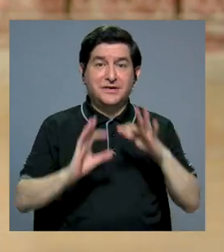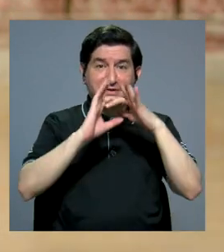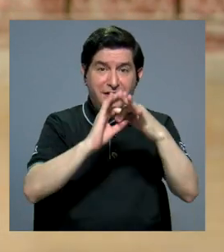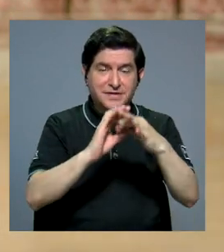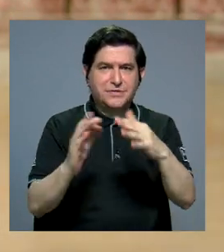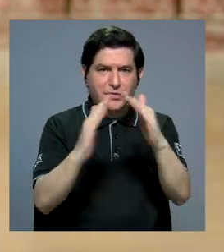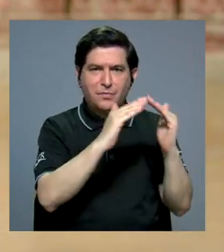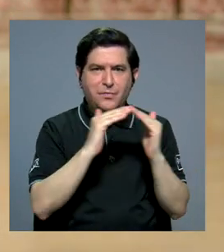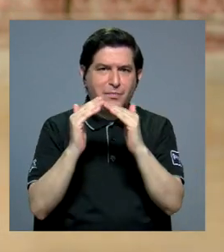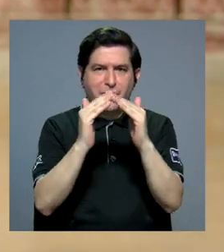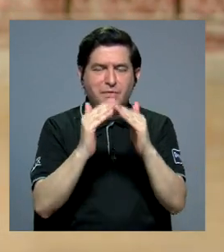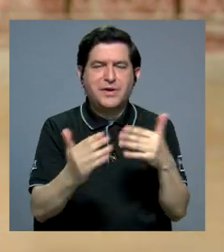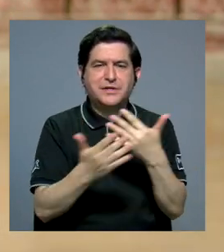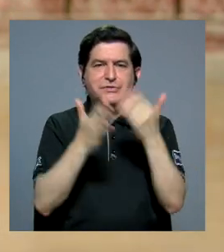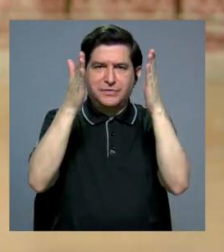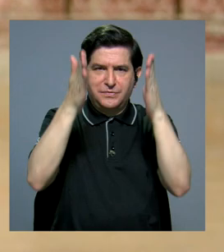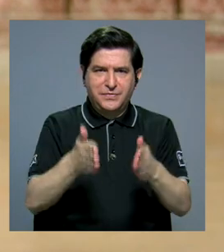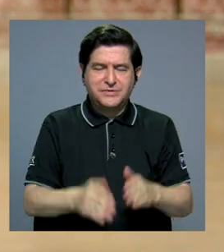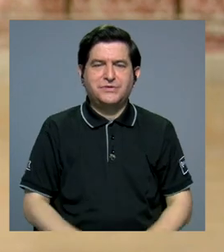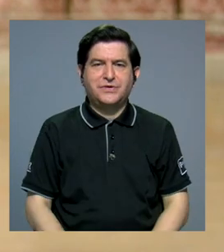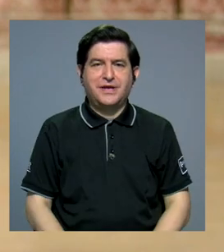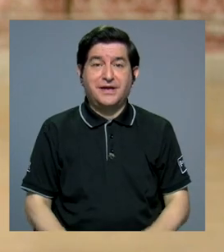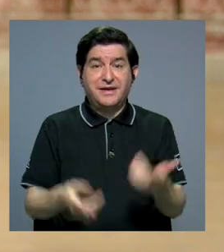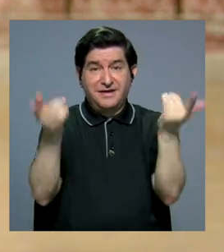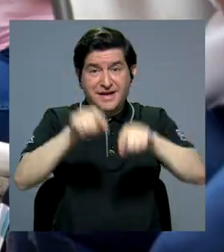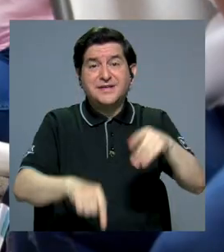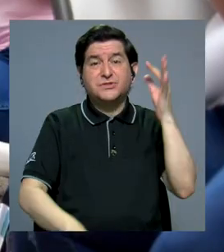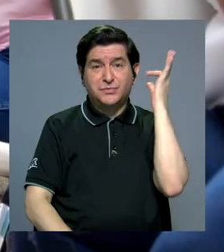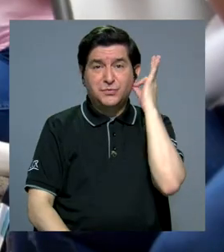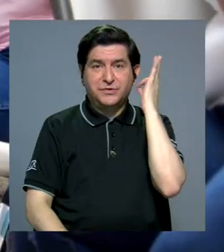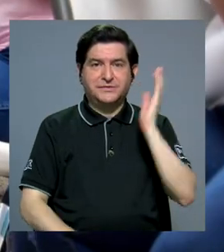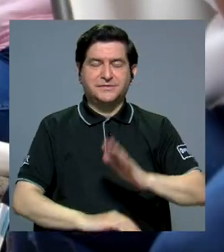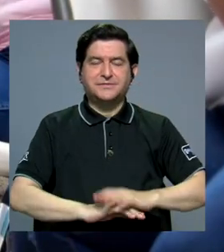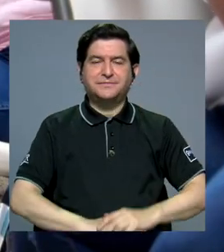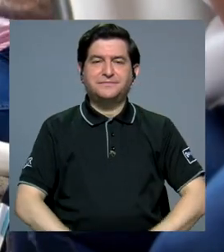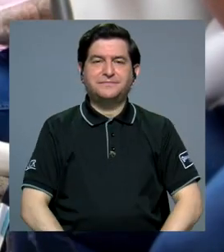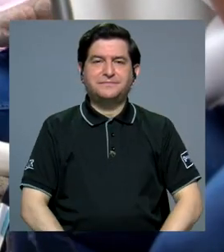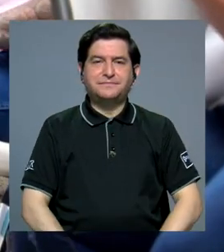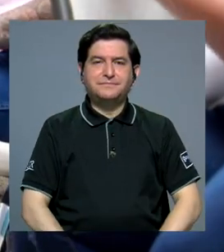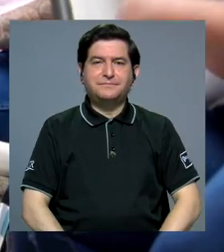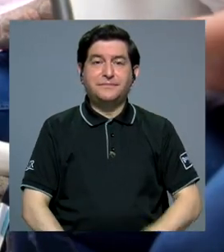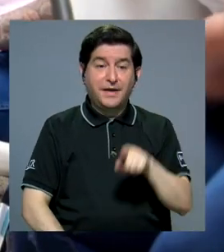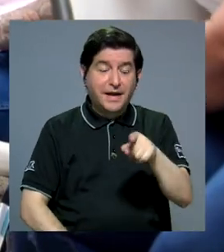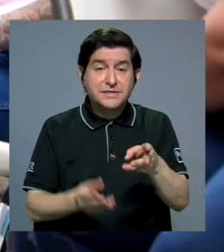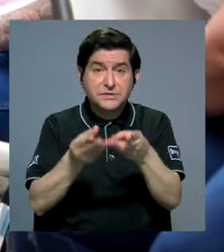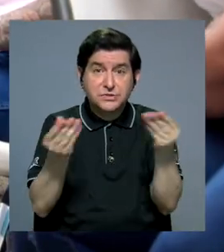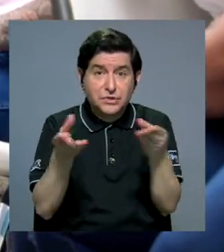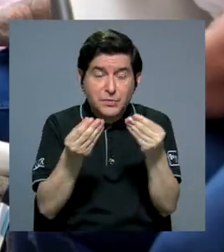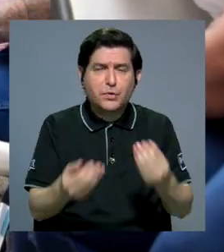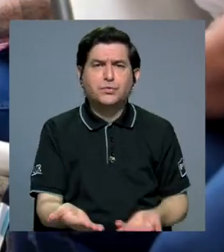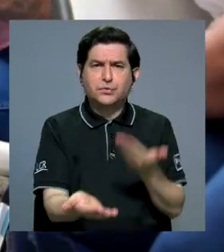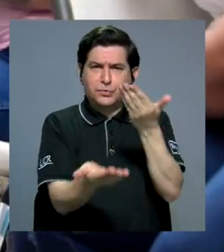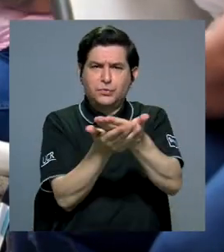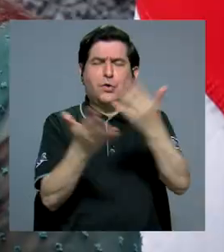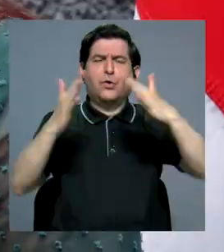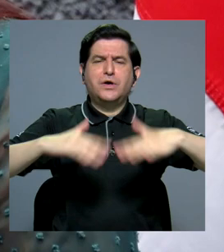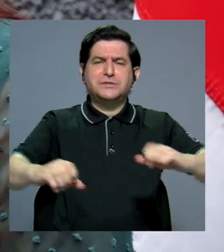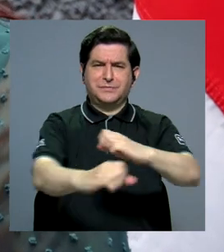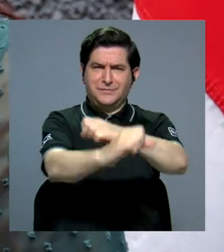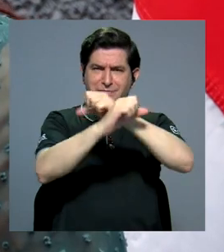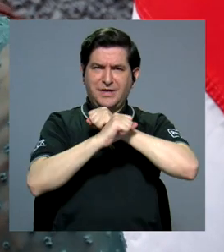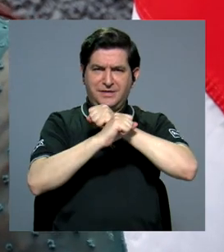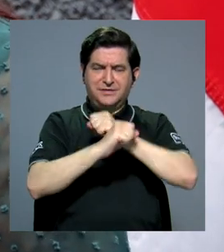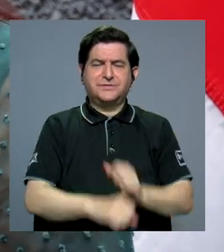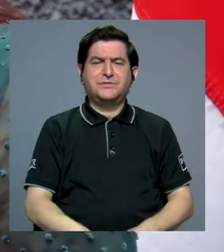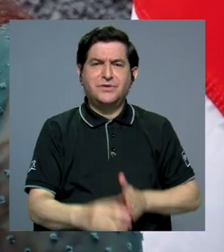estigmas sobre la población privada de libertad, en este caso mujeres privadas de libertad. Este producto sonoro se plantea como un